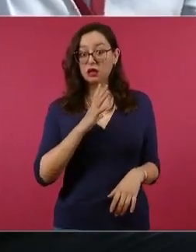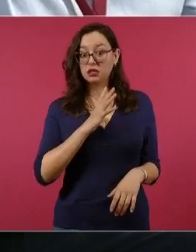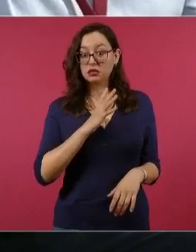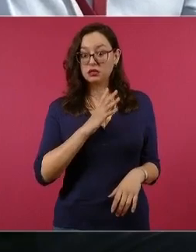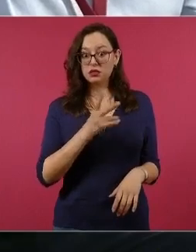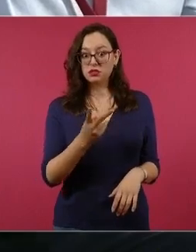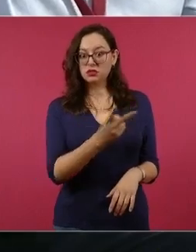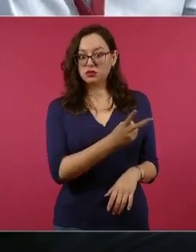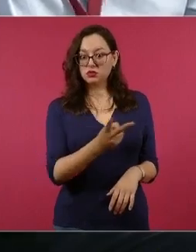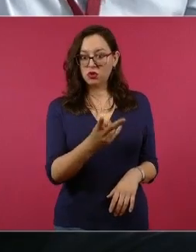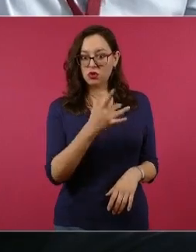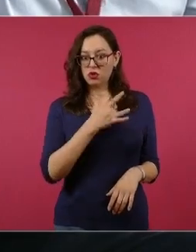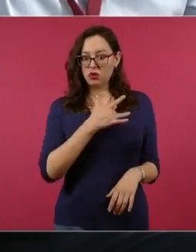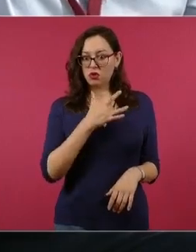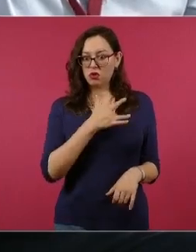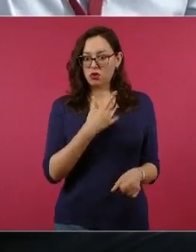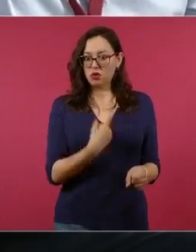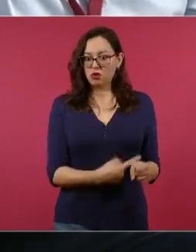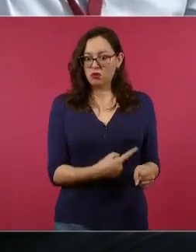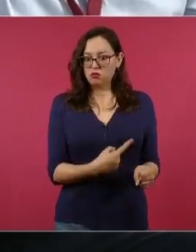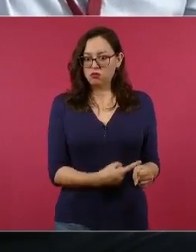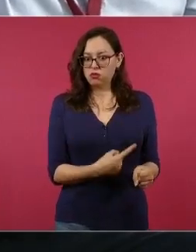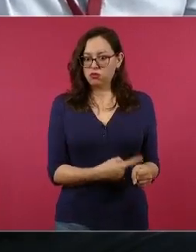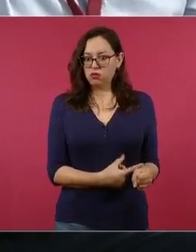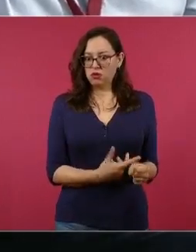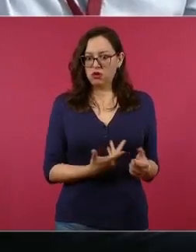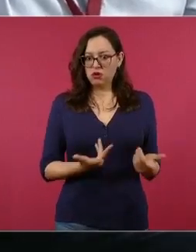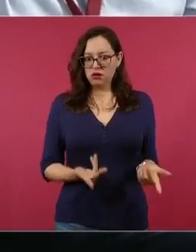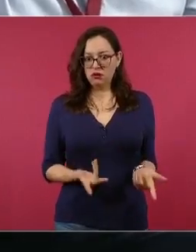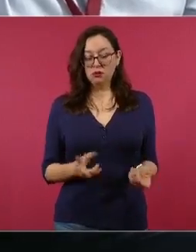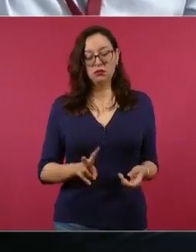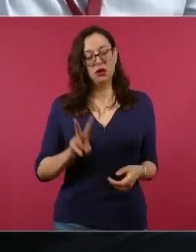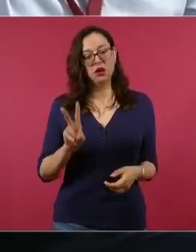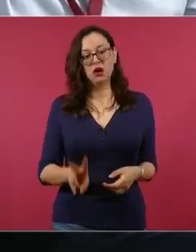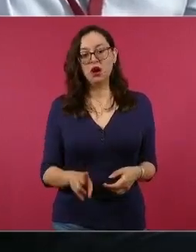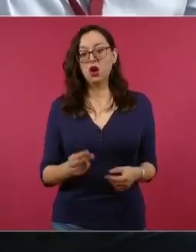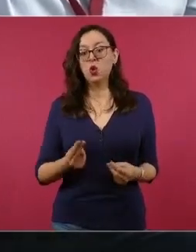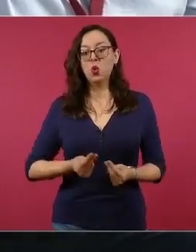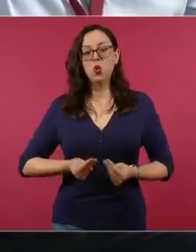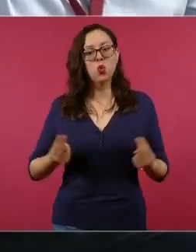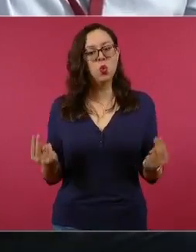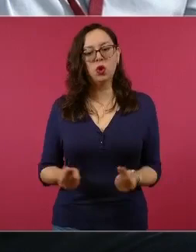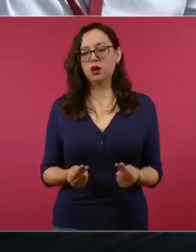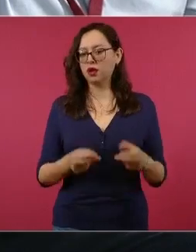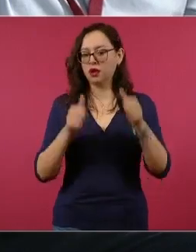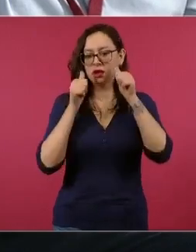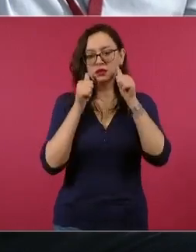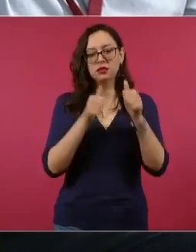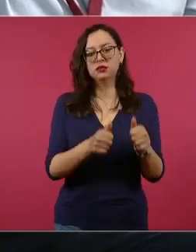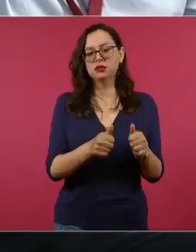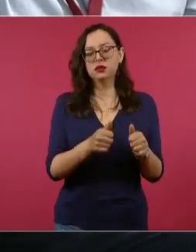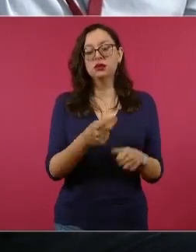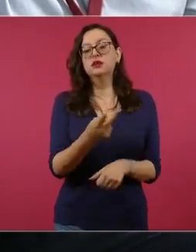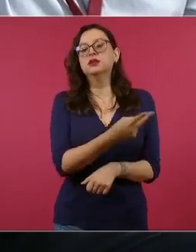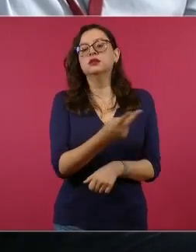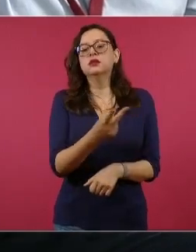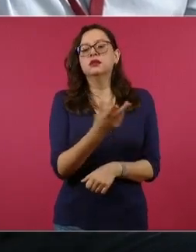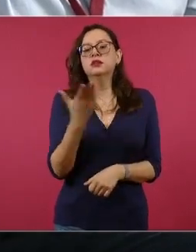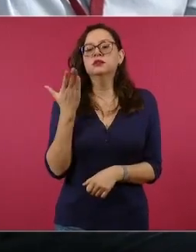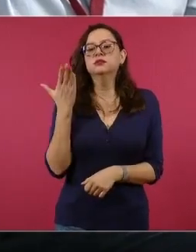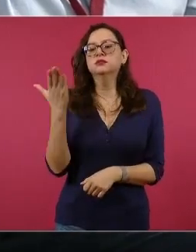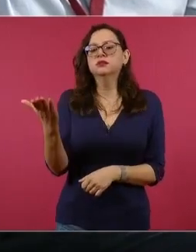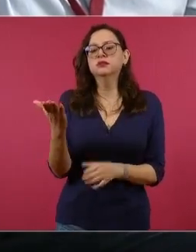Ellos padecen del corazón y es una situación muy apremiante. Lo único que ellos están pidiendo es pues que